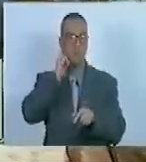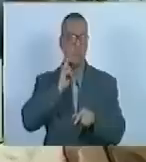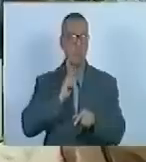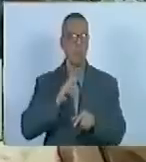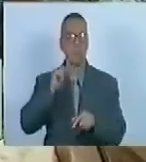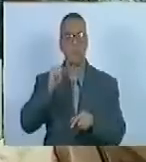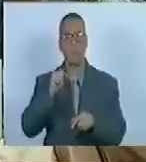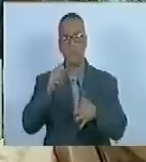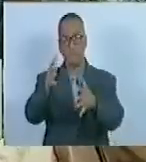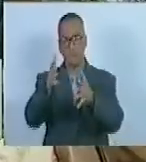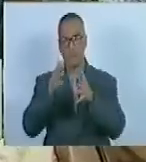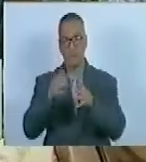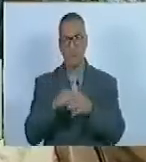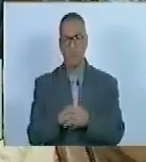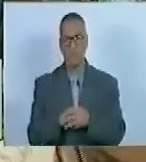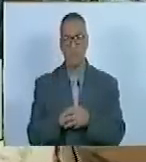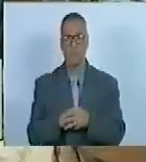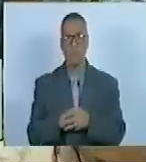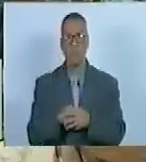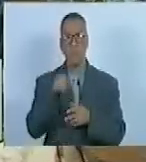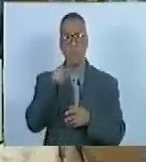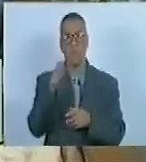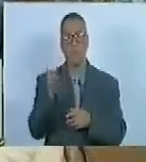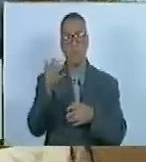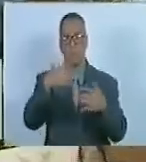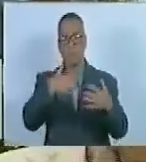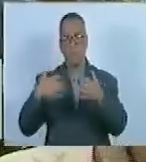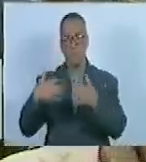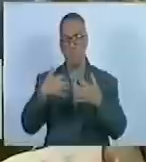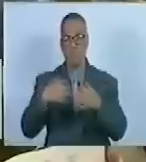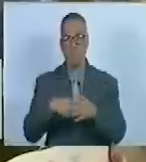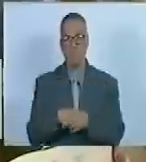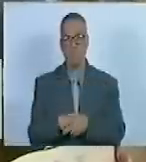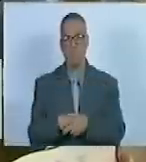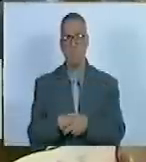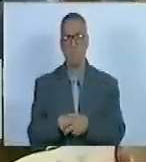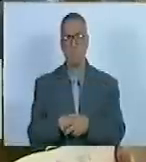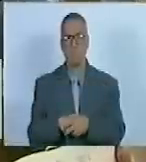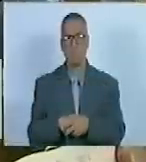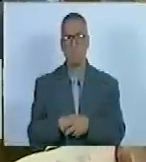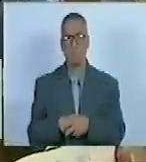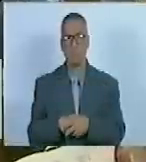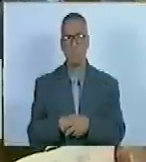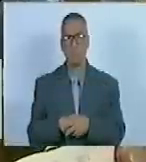la victoria a tan importante batalla.